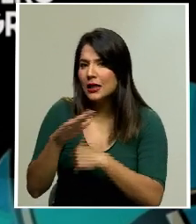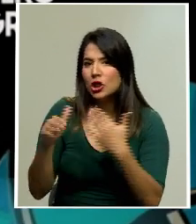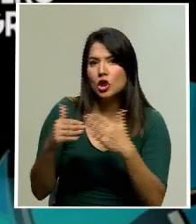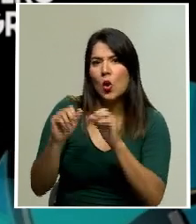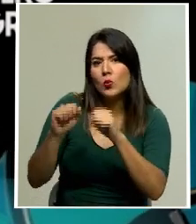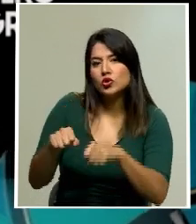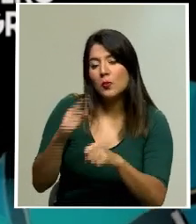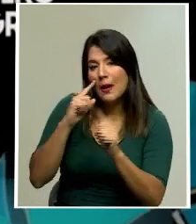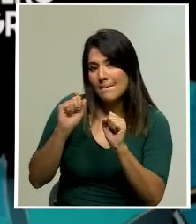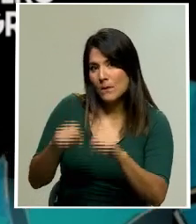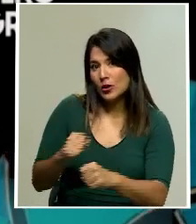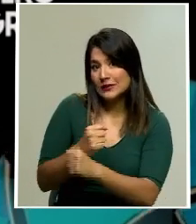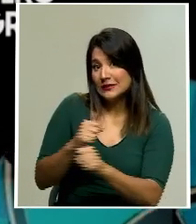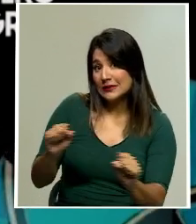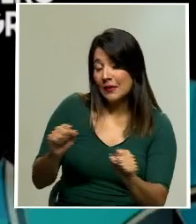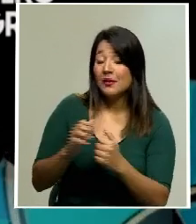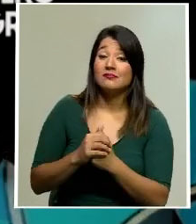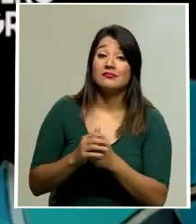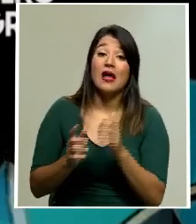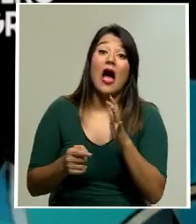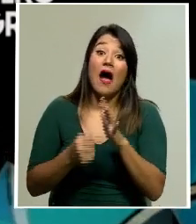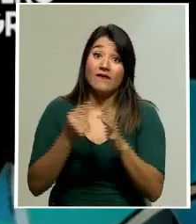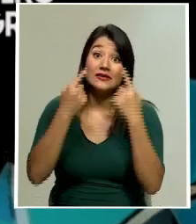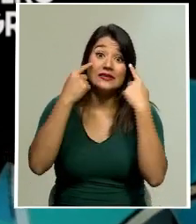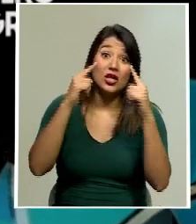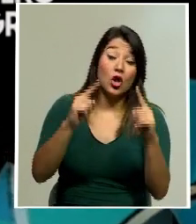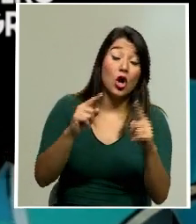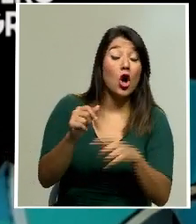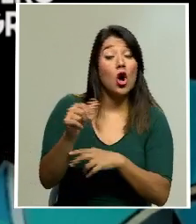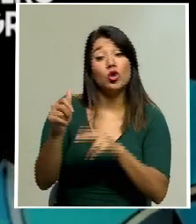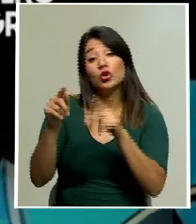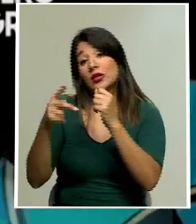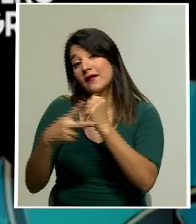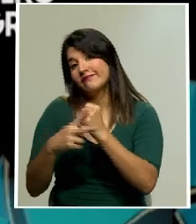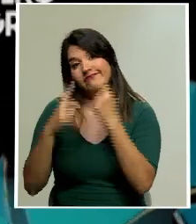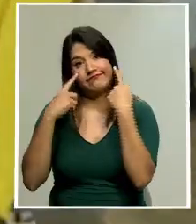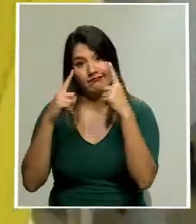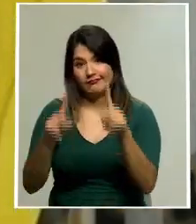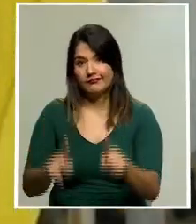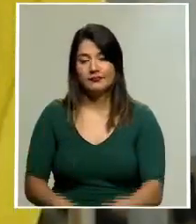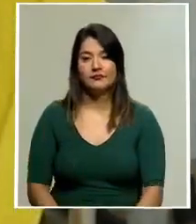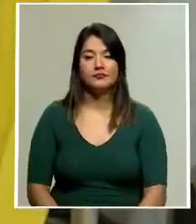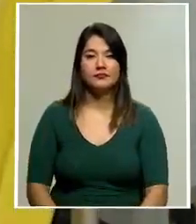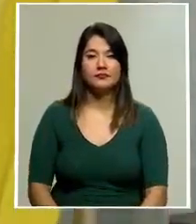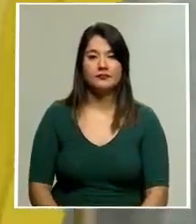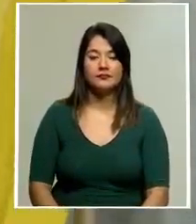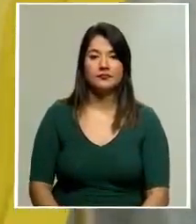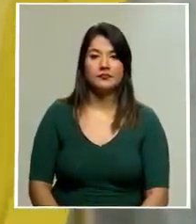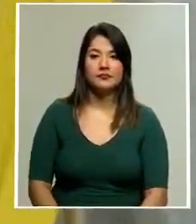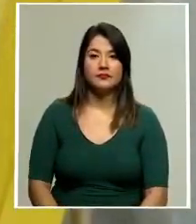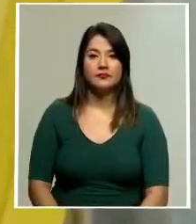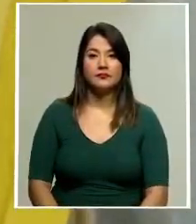poder salvarlos. Muchas veces se logra, algunas veces no se logra.